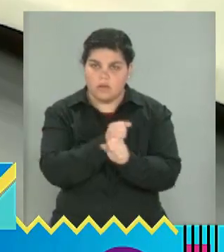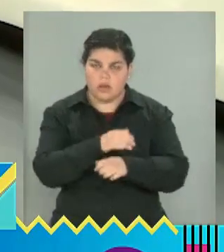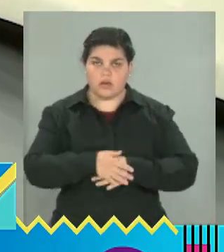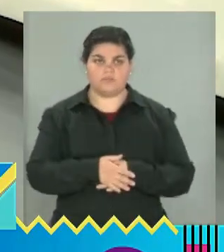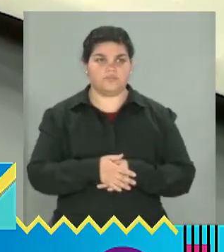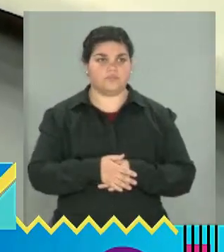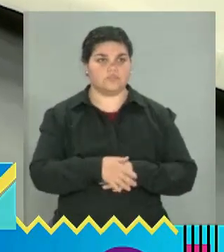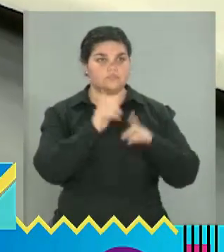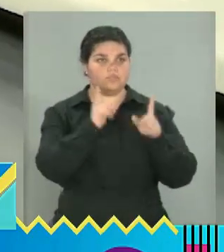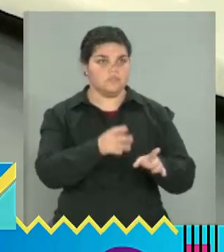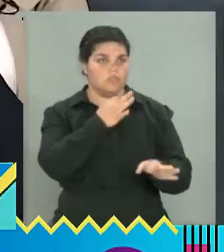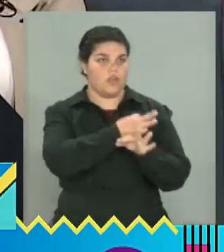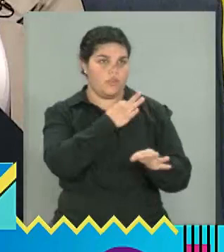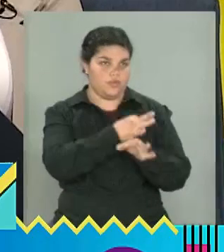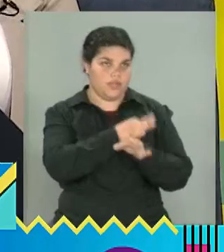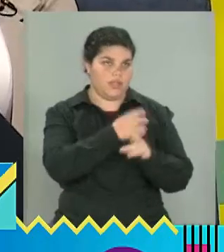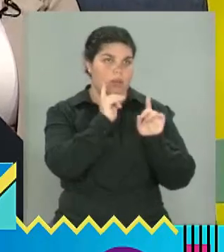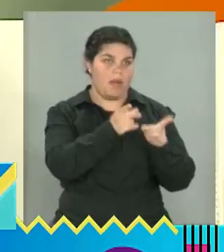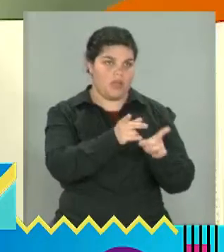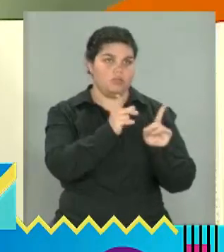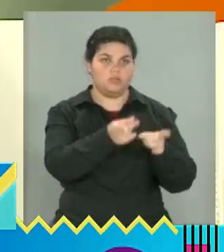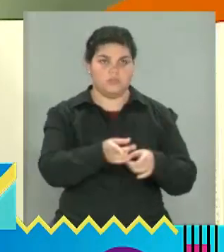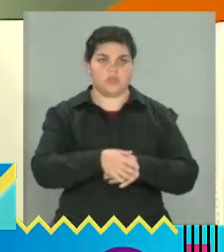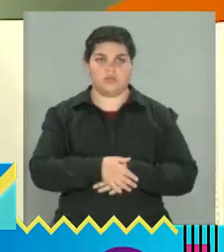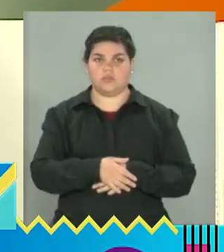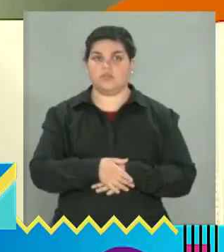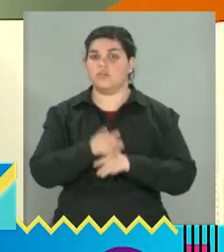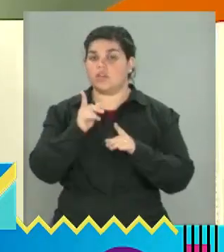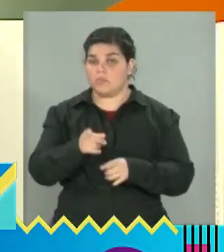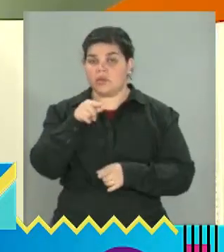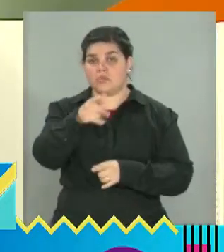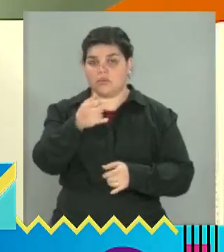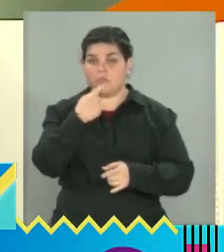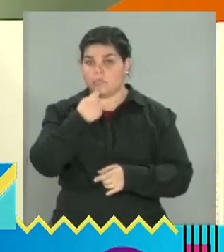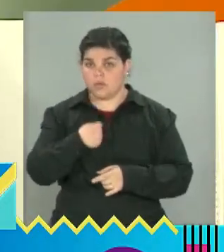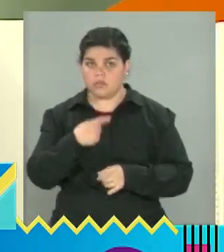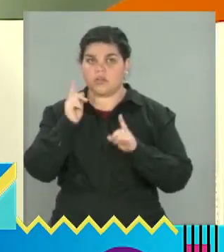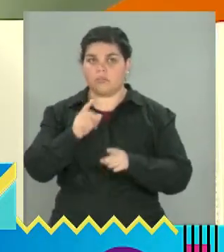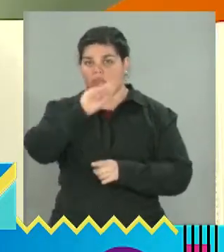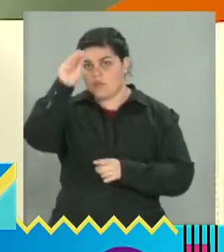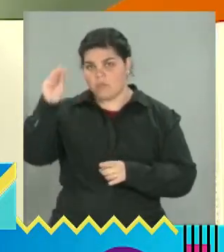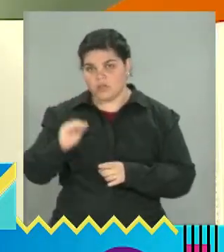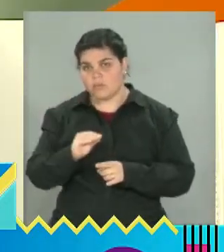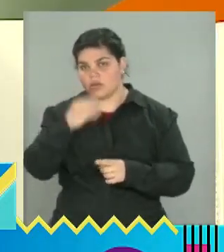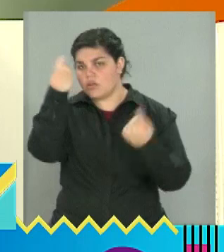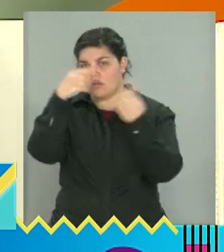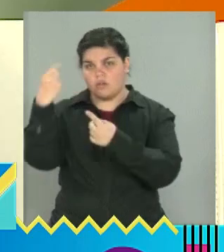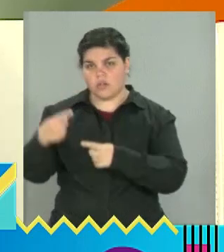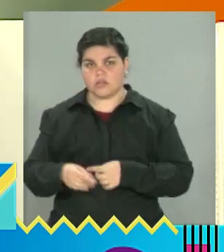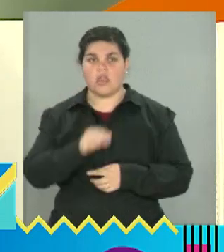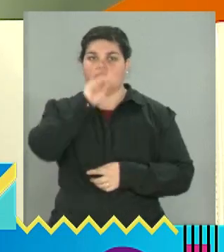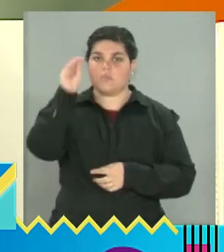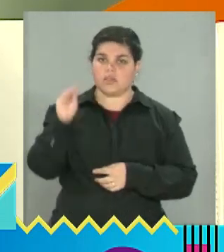la docencia, para el docente Sí. y para los maestros. Sí, de todas formas, eso que preguntabas cambia mucho de un departamento a otro, Sí. dentro de los departamentos